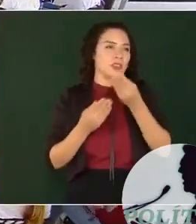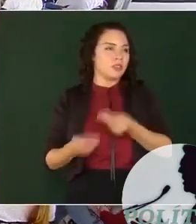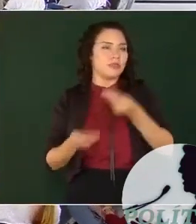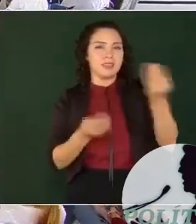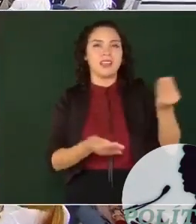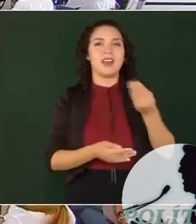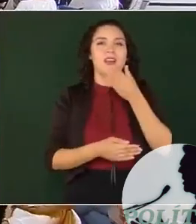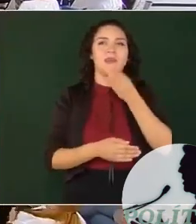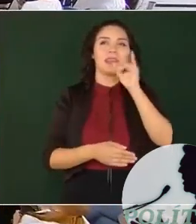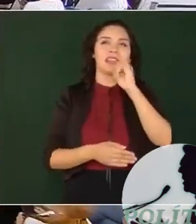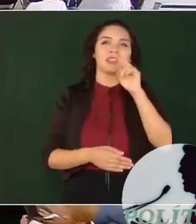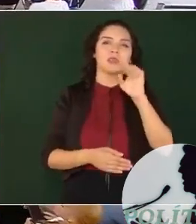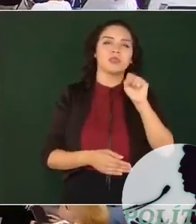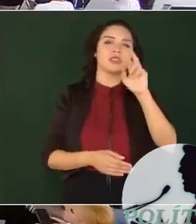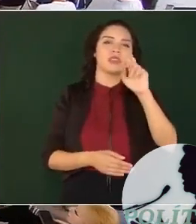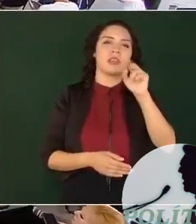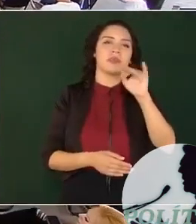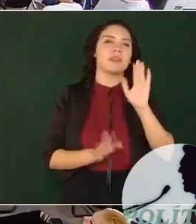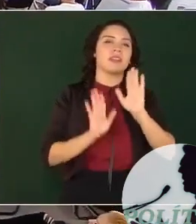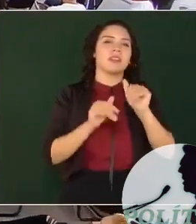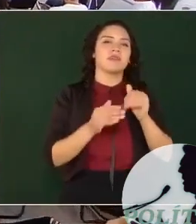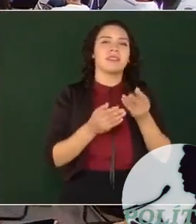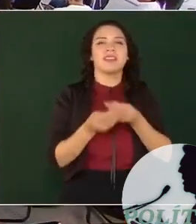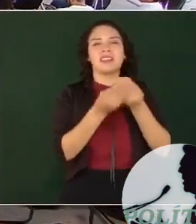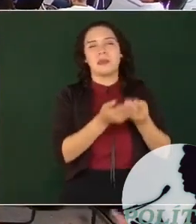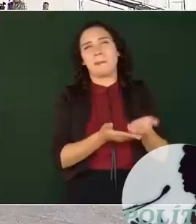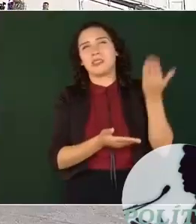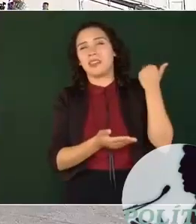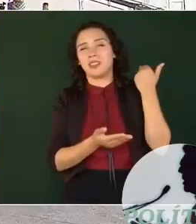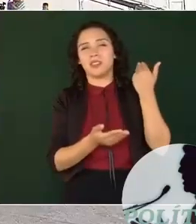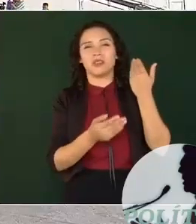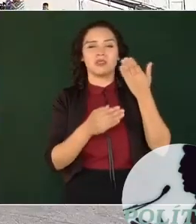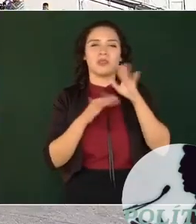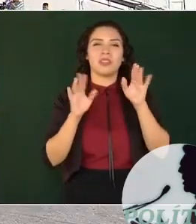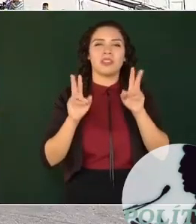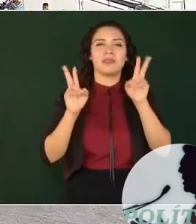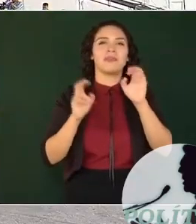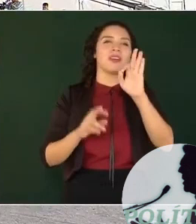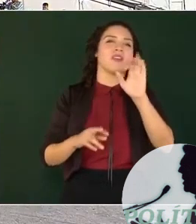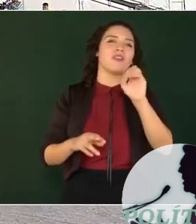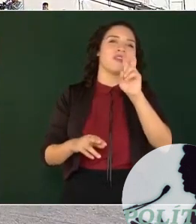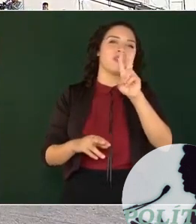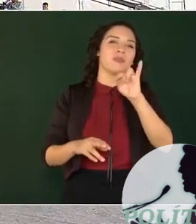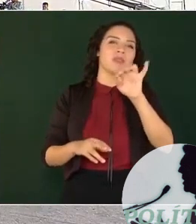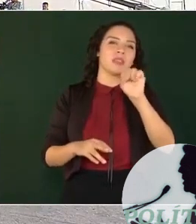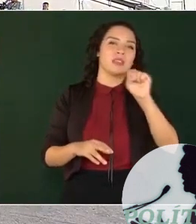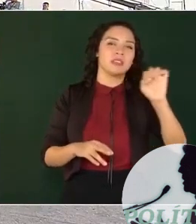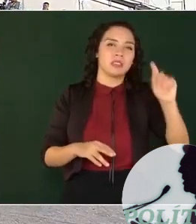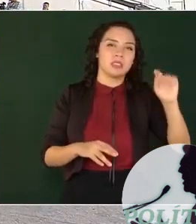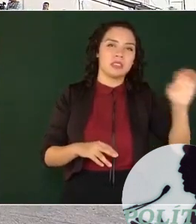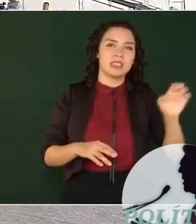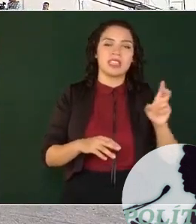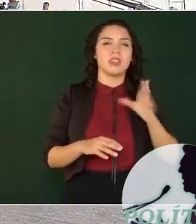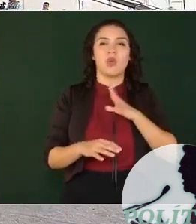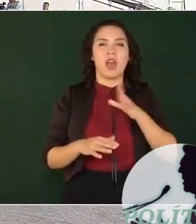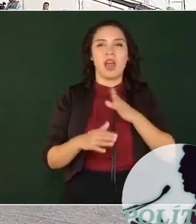solicitud que se tenía aquí en Tamaulipas por el tema de la pandemia. El caso del Fobiste tenía detenidos la liberación